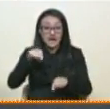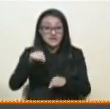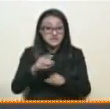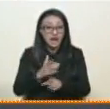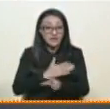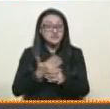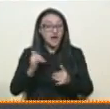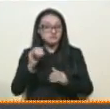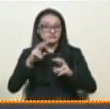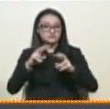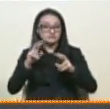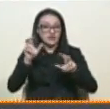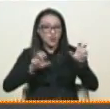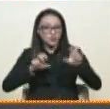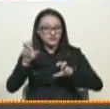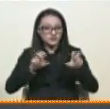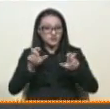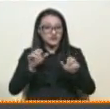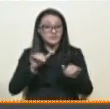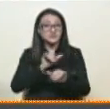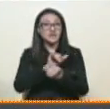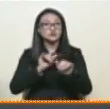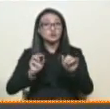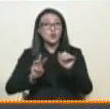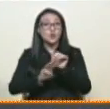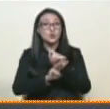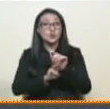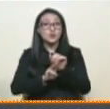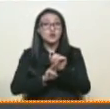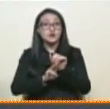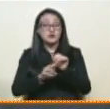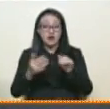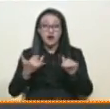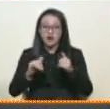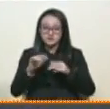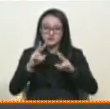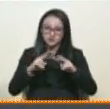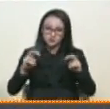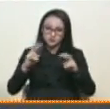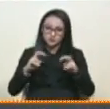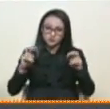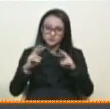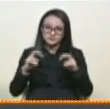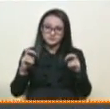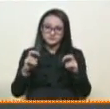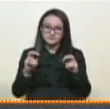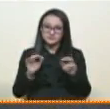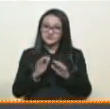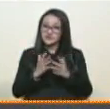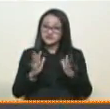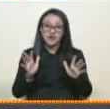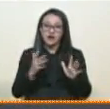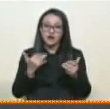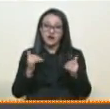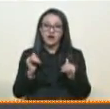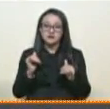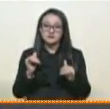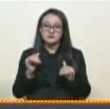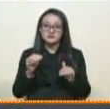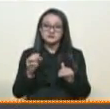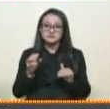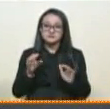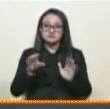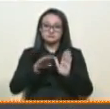una auditoría del software de selección de los miembros de mesa. Allí, desde ese mismo instante, ya hay intervención de los partidos